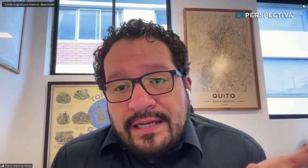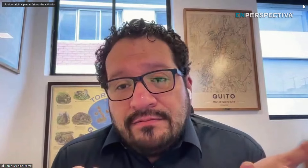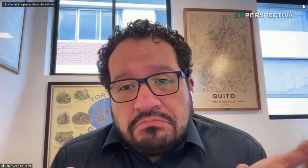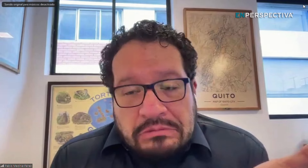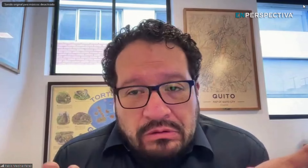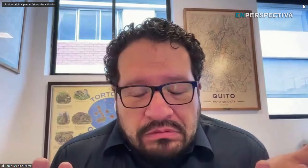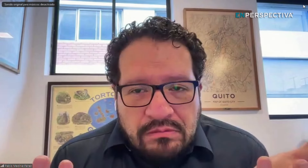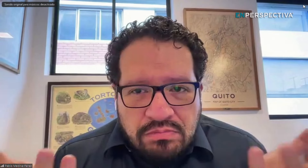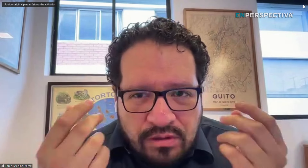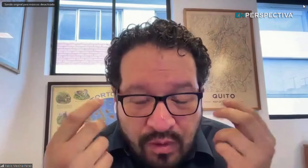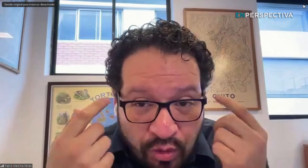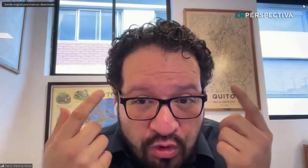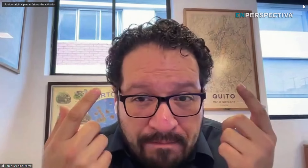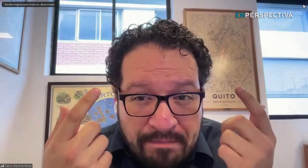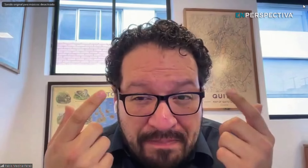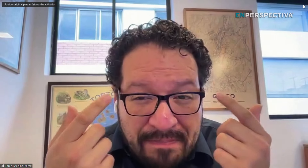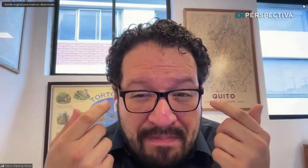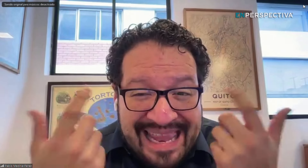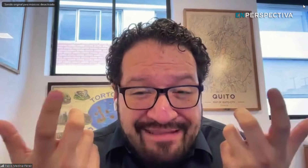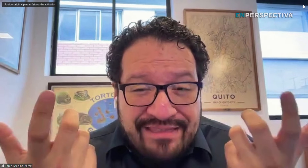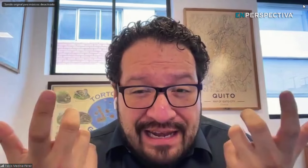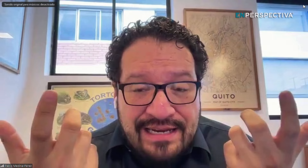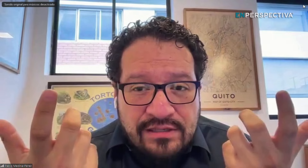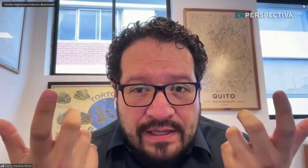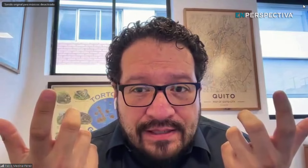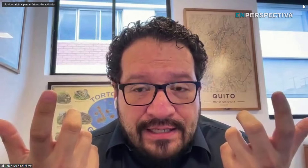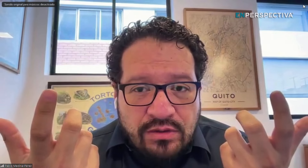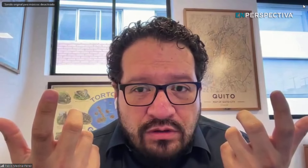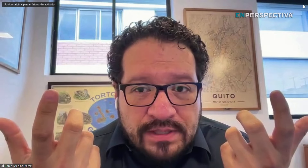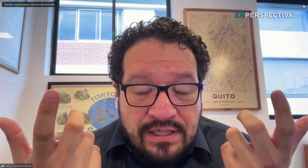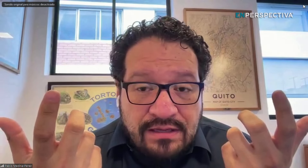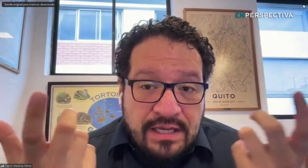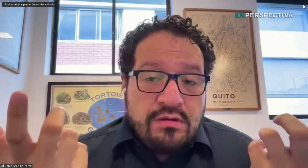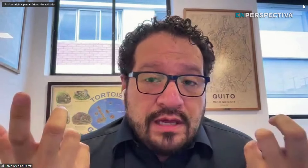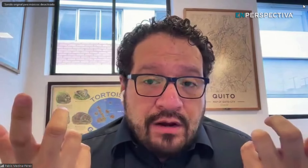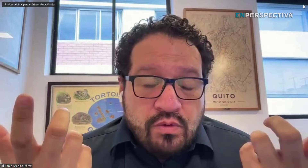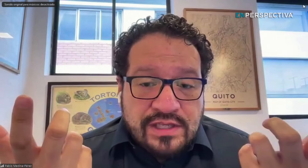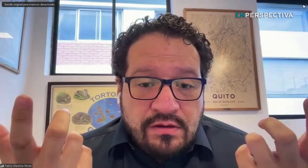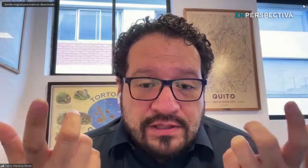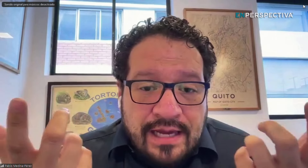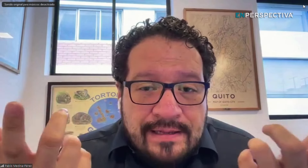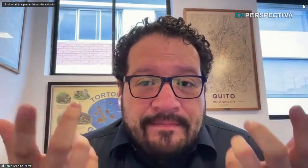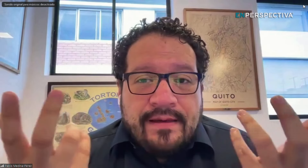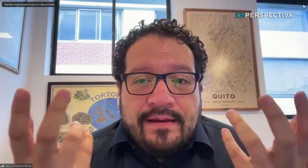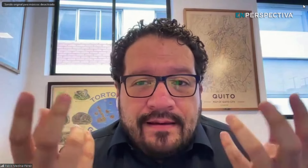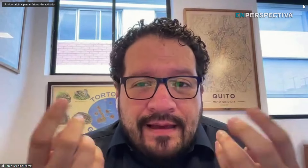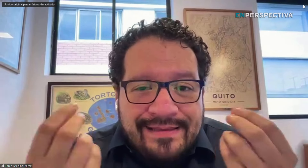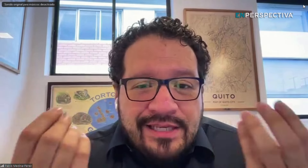embargo, también, cuando uno lee entre líneas lo que está insinuando el presidente de México, en algún sentido